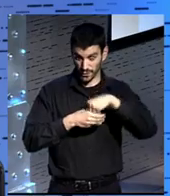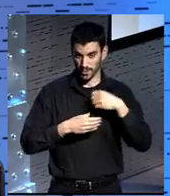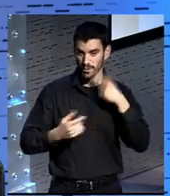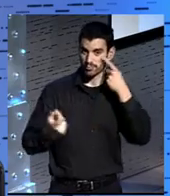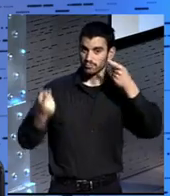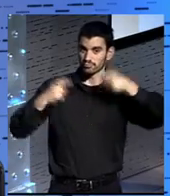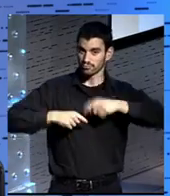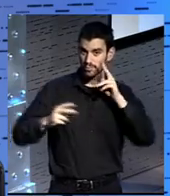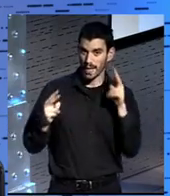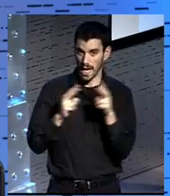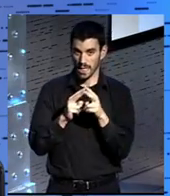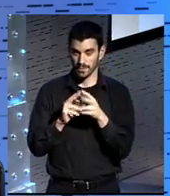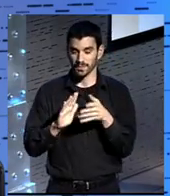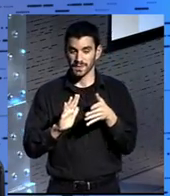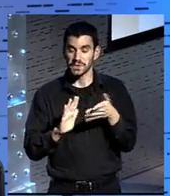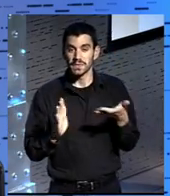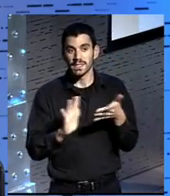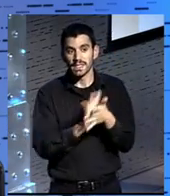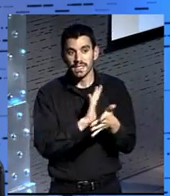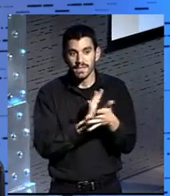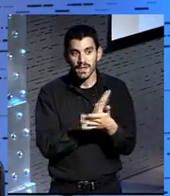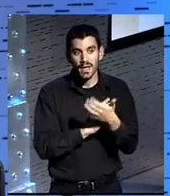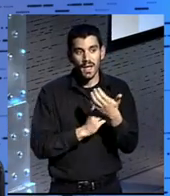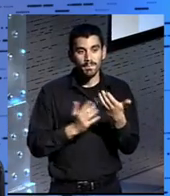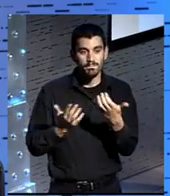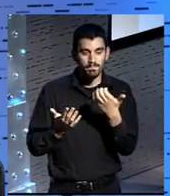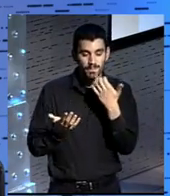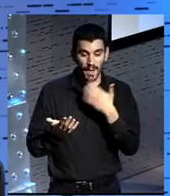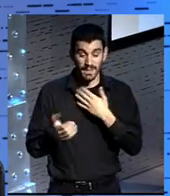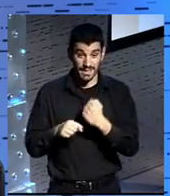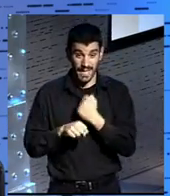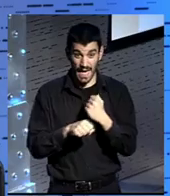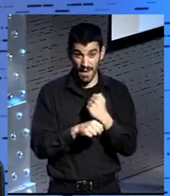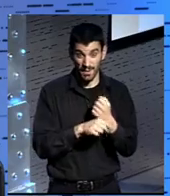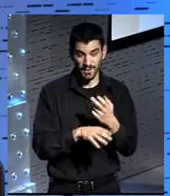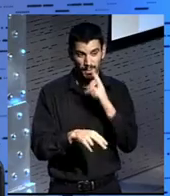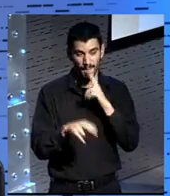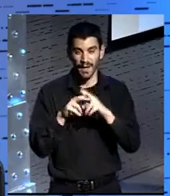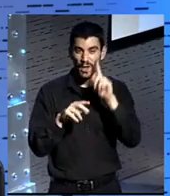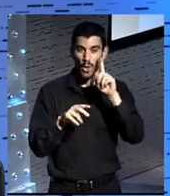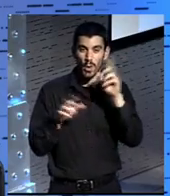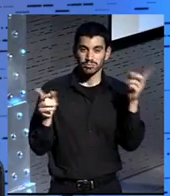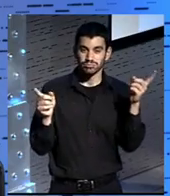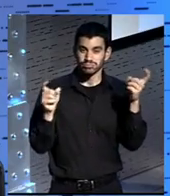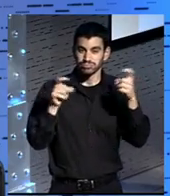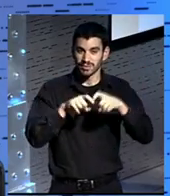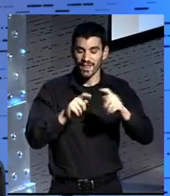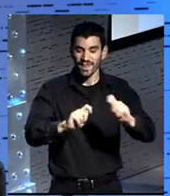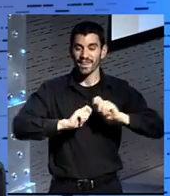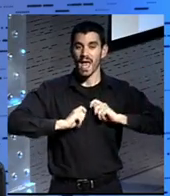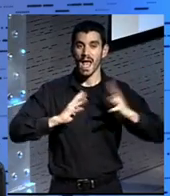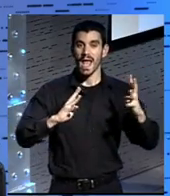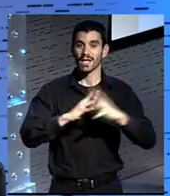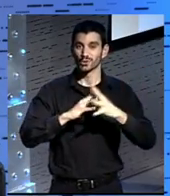Y hacen esa función de nuclean, si esa palabra existe, o estructuran los